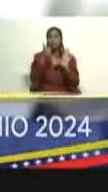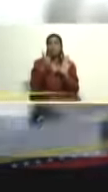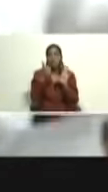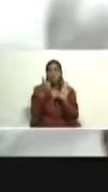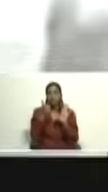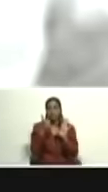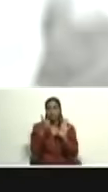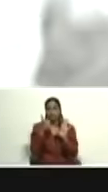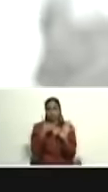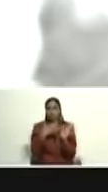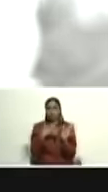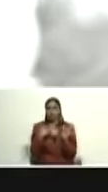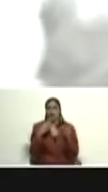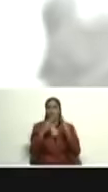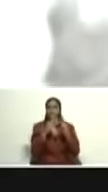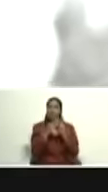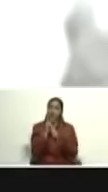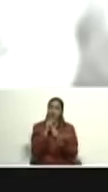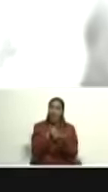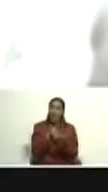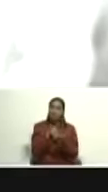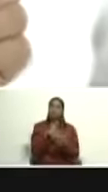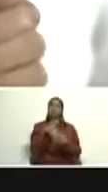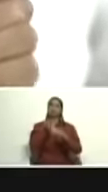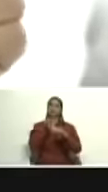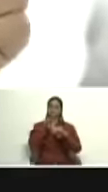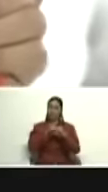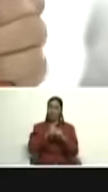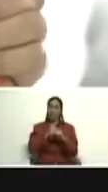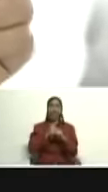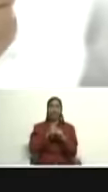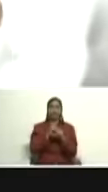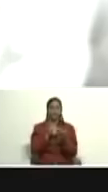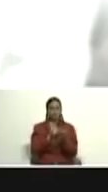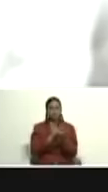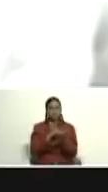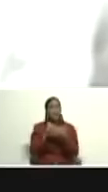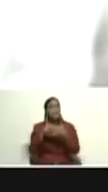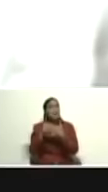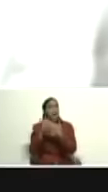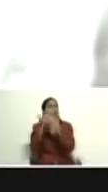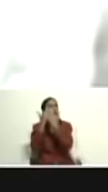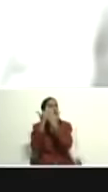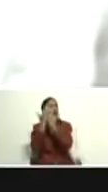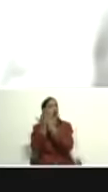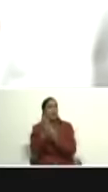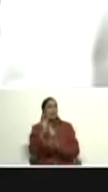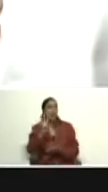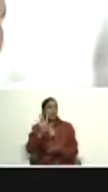casa y sentarse 3, 4, ahí me da la madrugada, 4, 5 de la mañana,